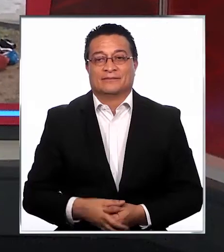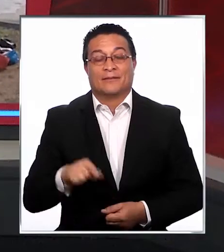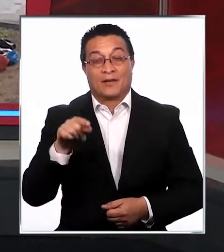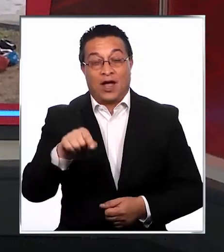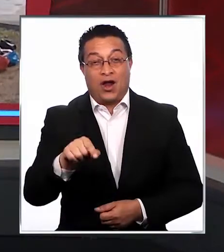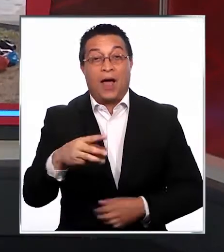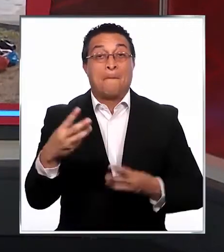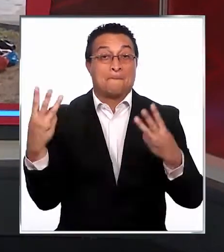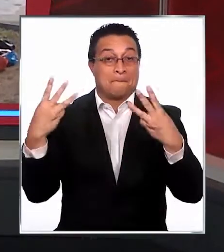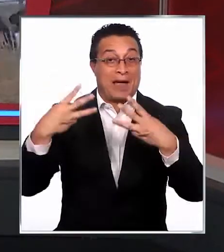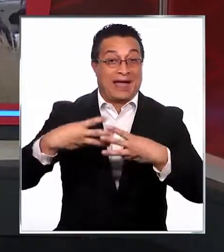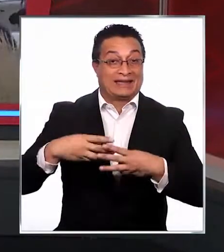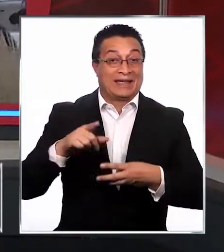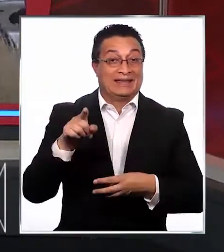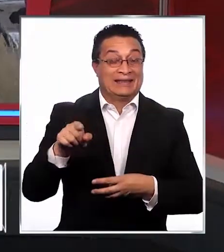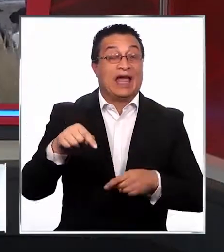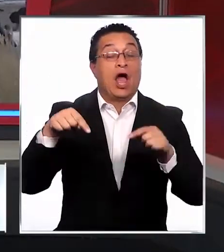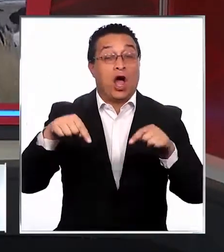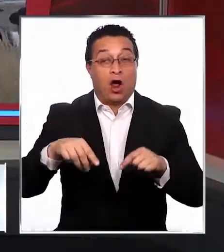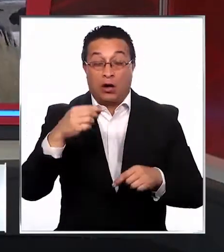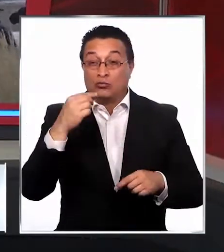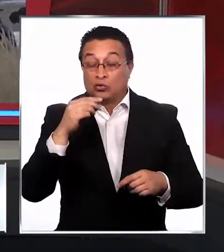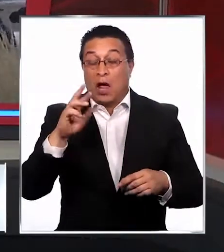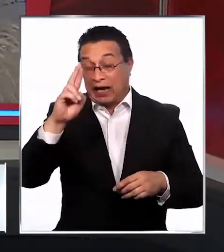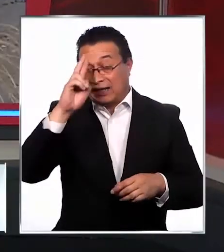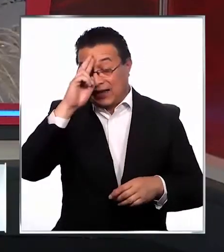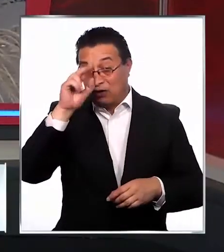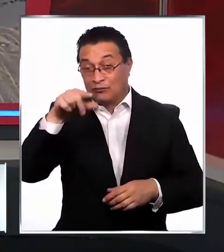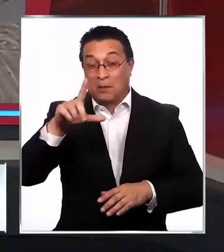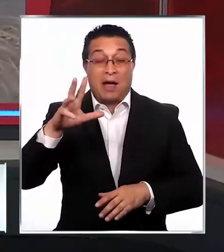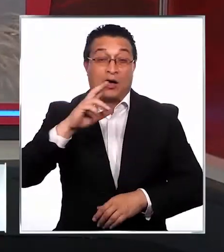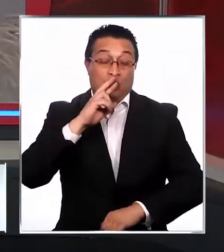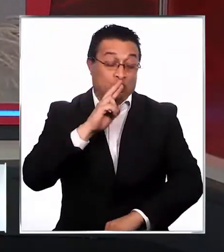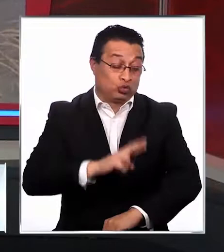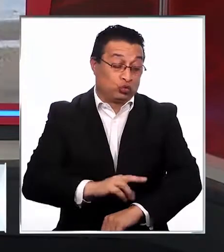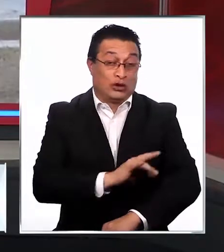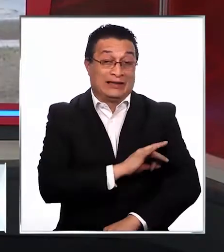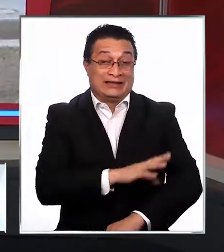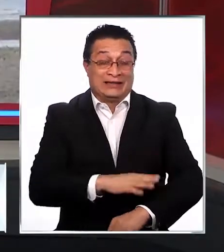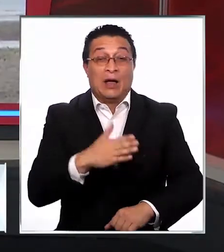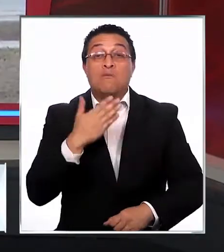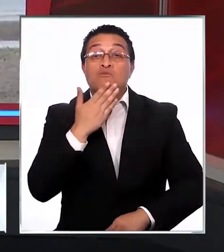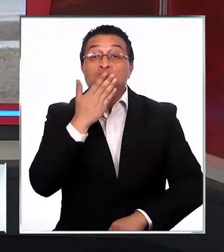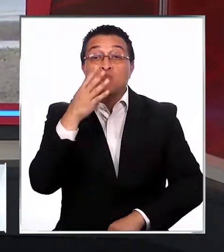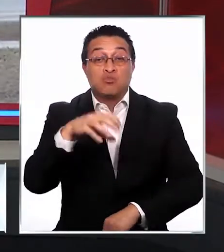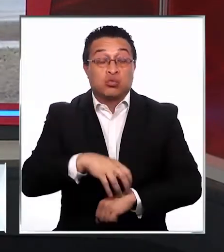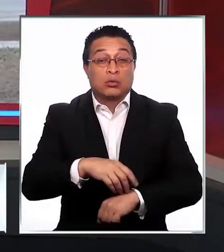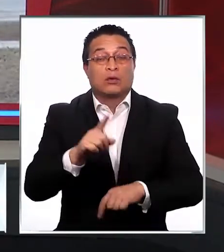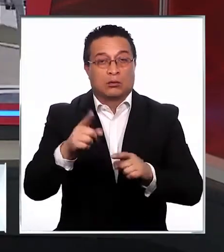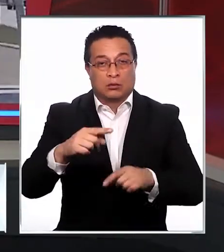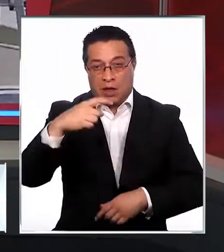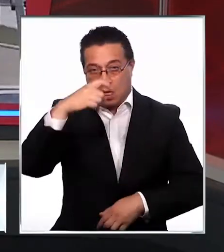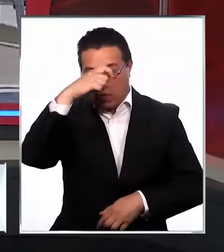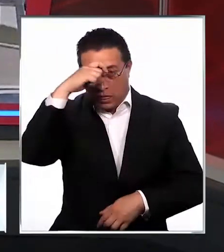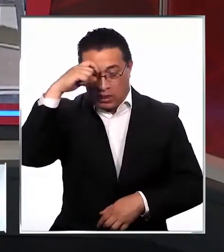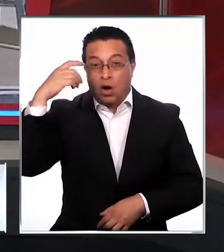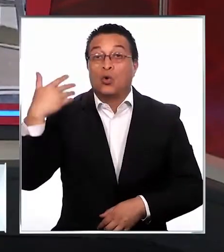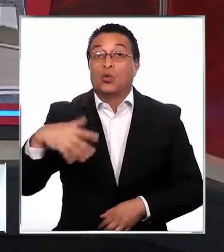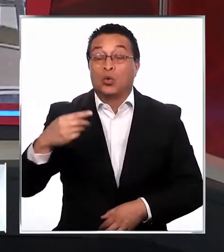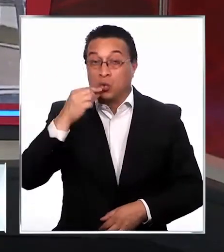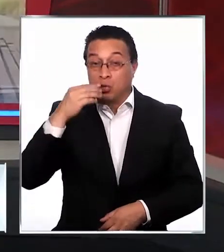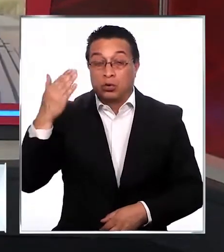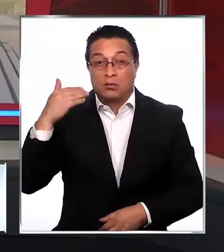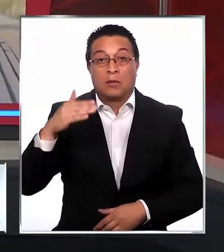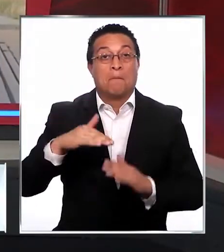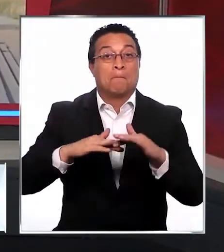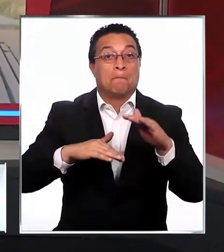y viajamos ahora a magallanes aunque es muy infrecuente en la zona más austral de chile puntarenas ha tenido temperaturas altas en